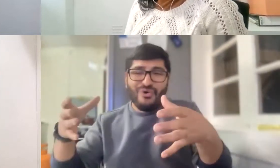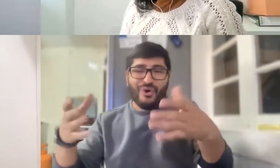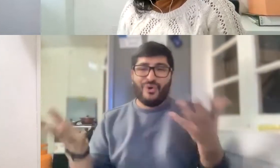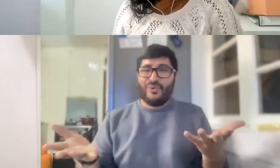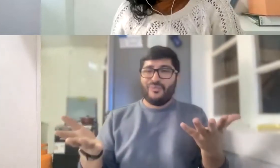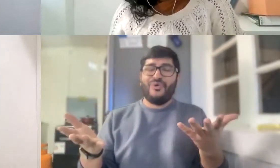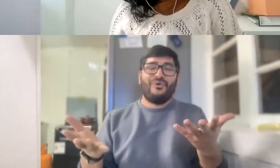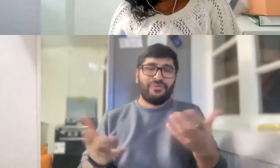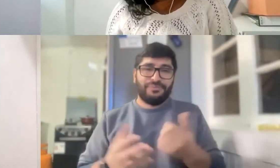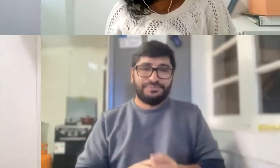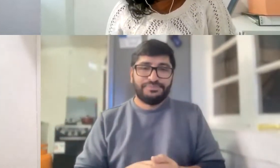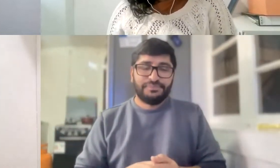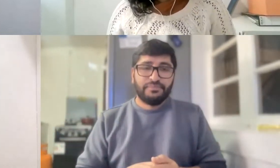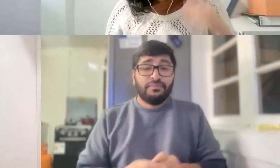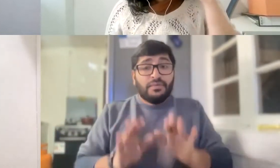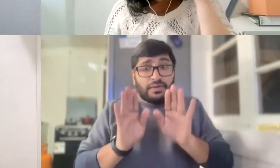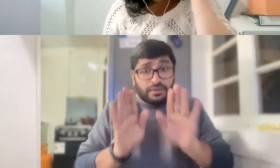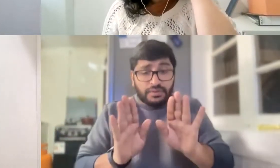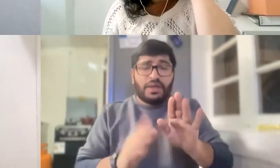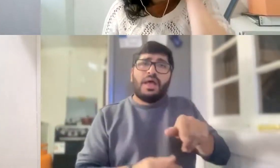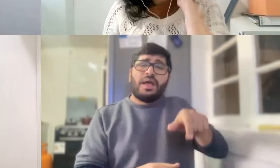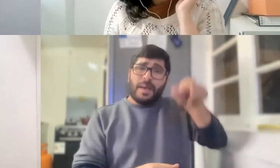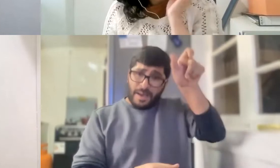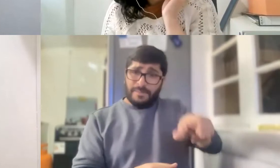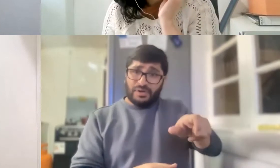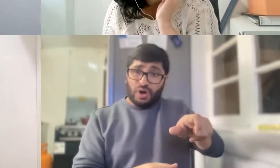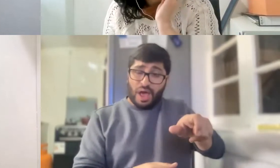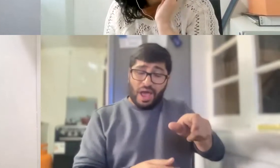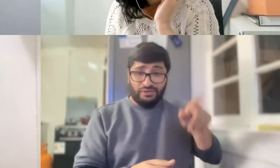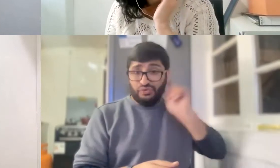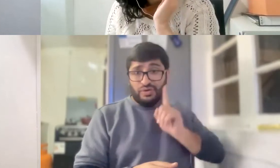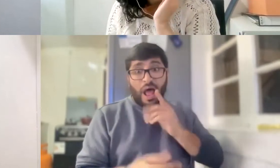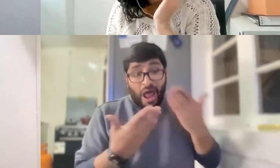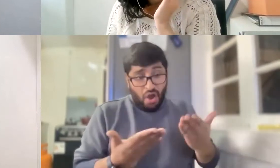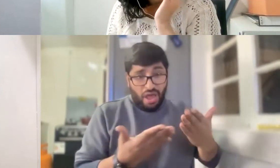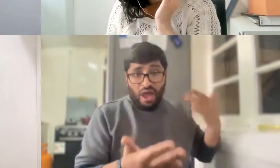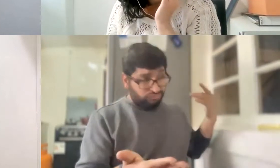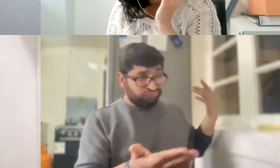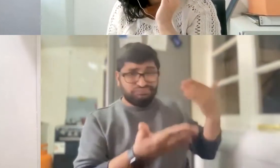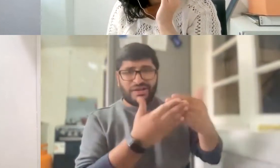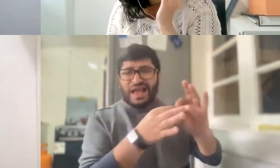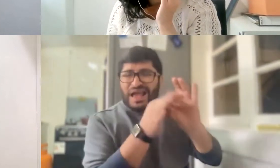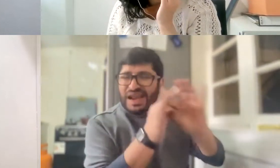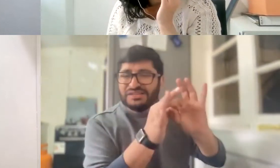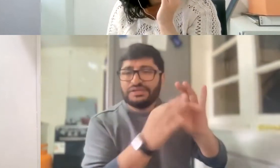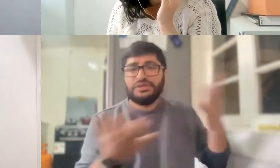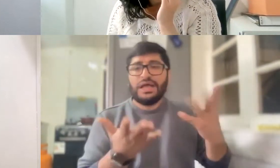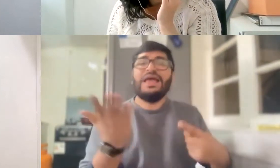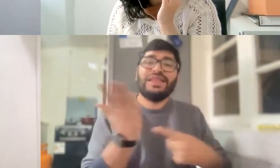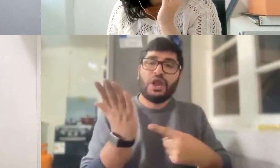expresar bien, donde puede compartir y desarrollarse plenamente. Pero, dice, la persona sorda